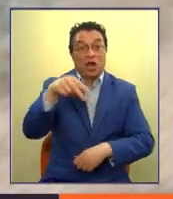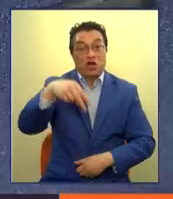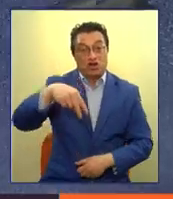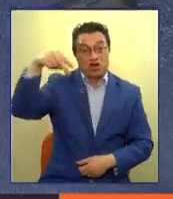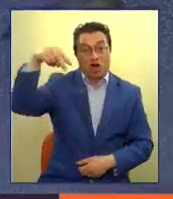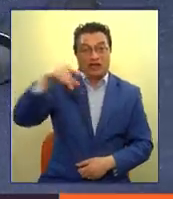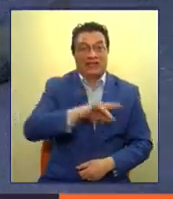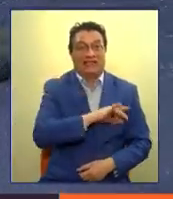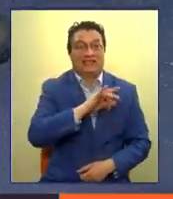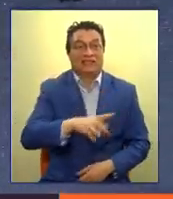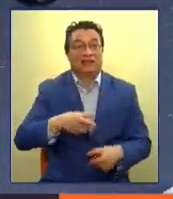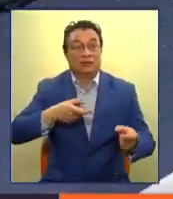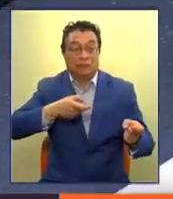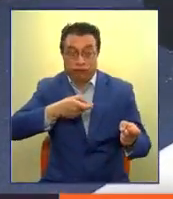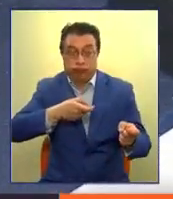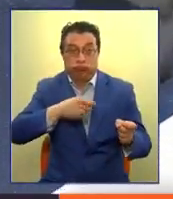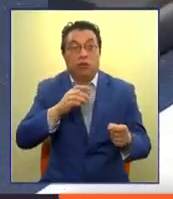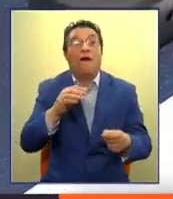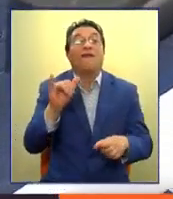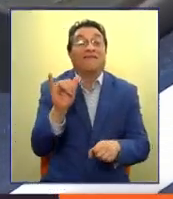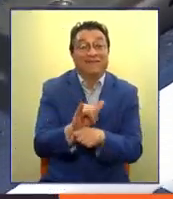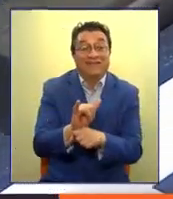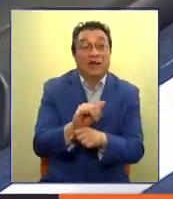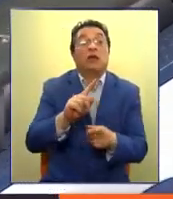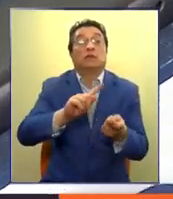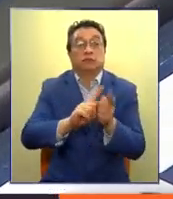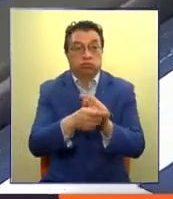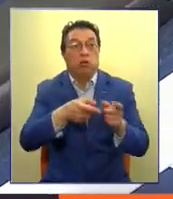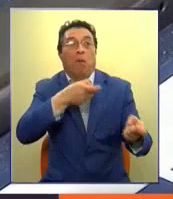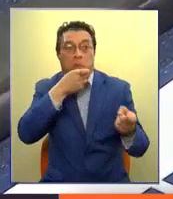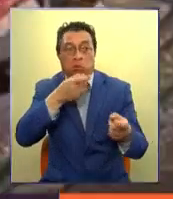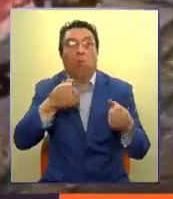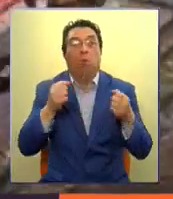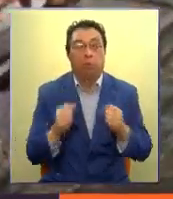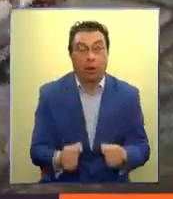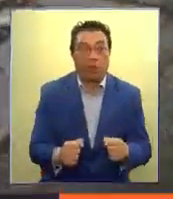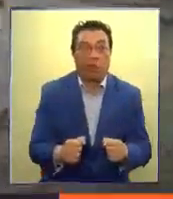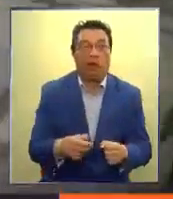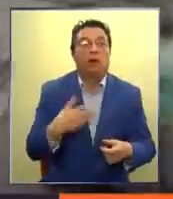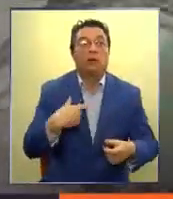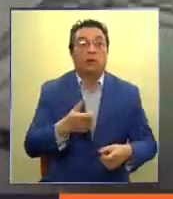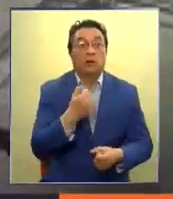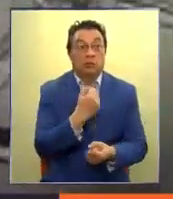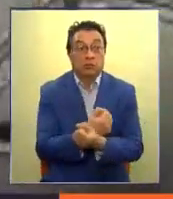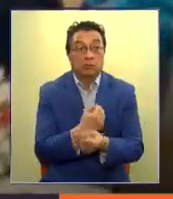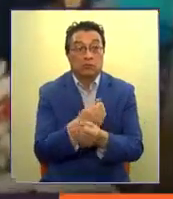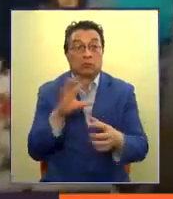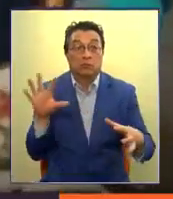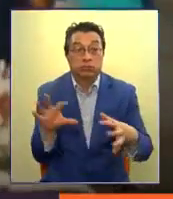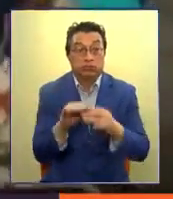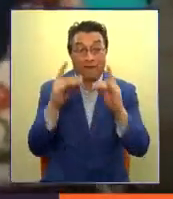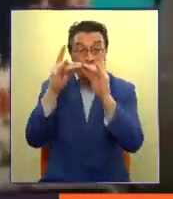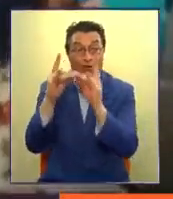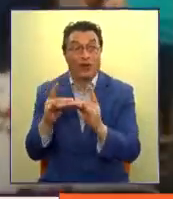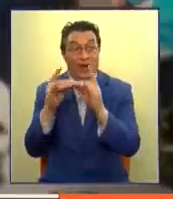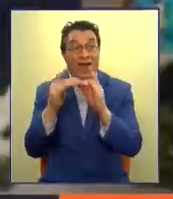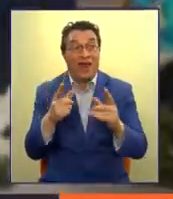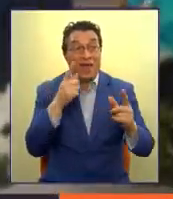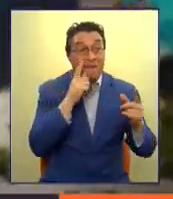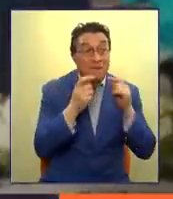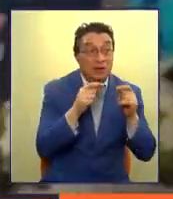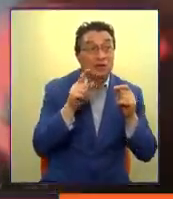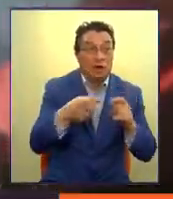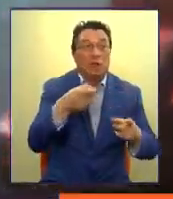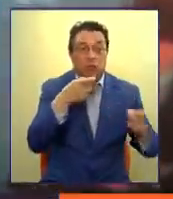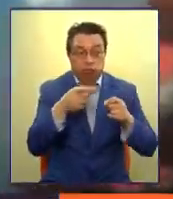país, subametralladora a fogueo adaptada para tiro. Operativos policiales relacionados a funerales de alto riesgo, armas a